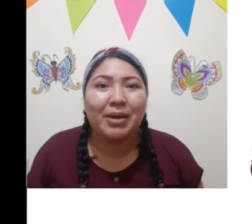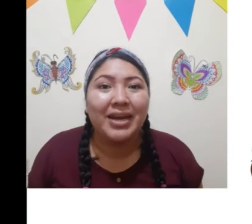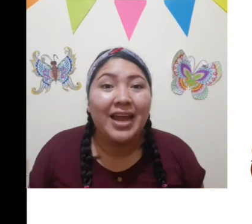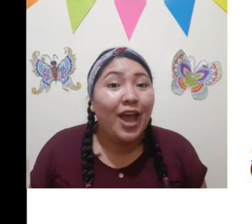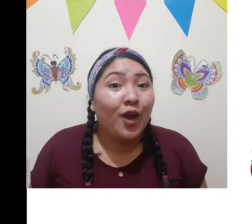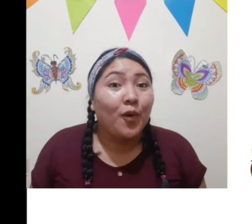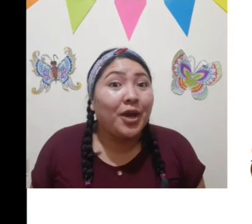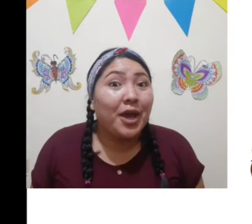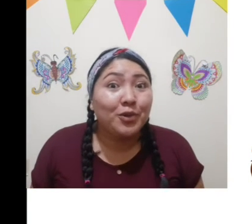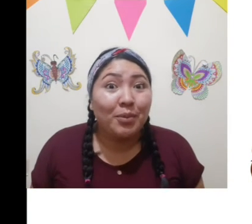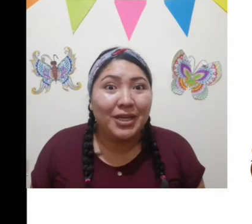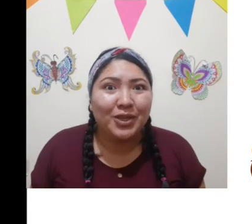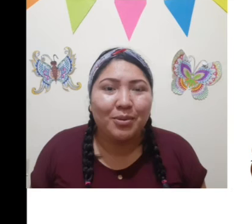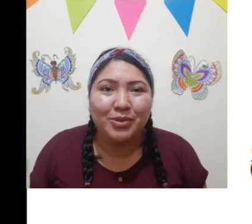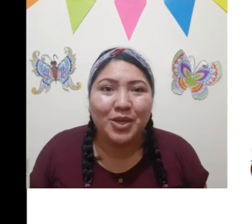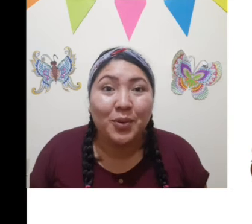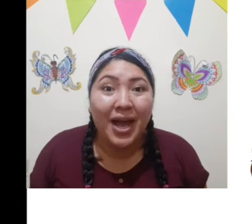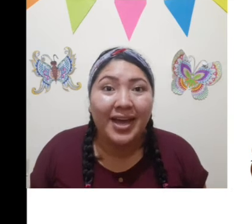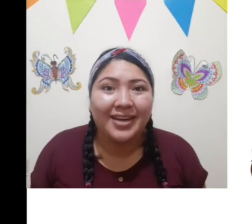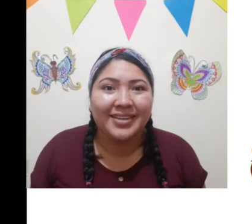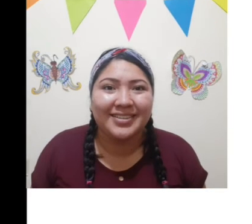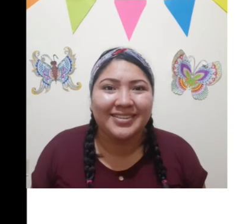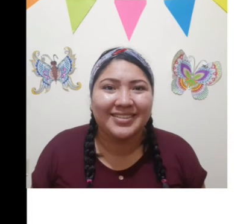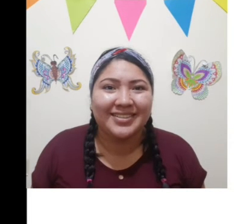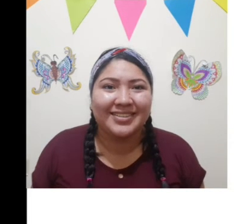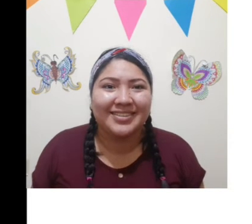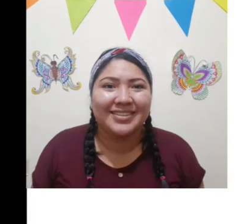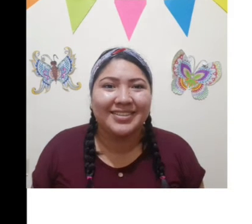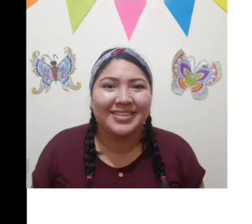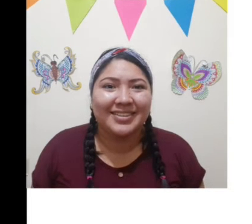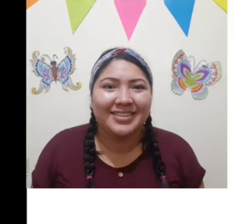vamos a ver con qué otro amiguito vamos a jugar